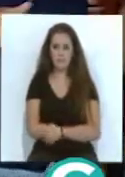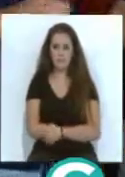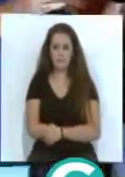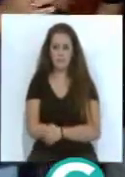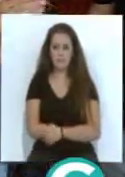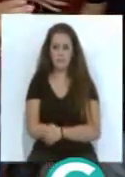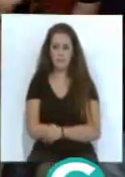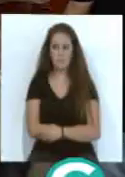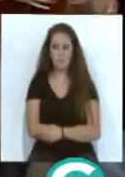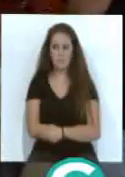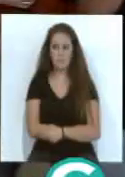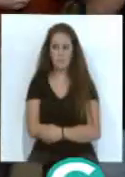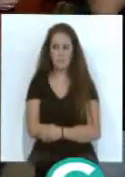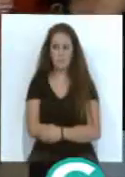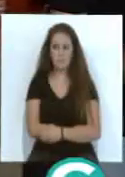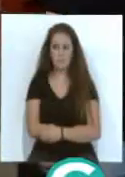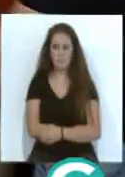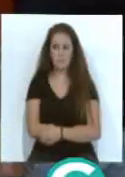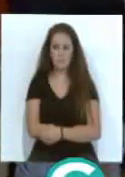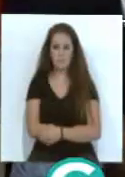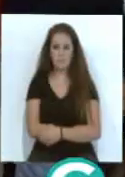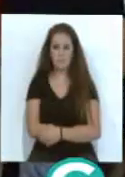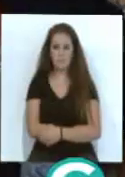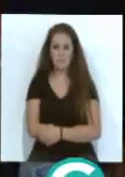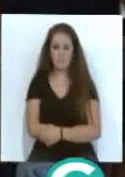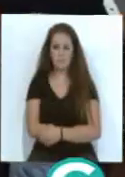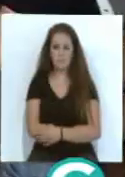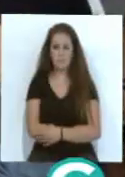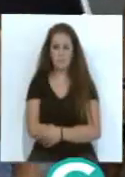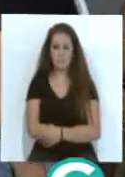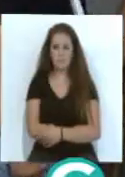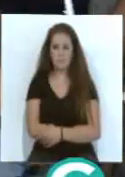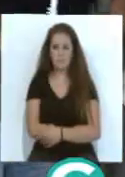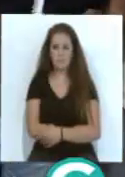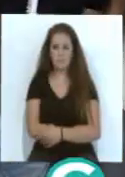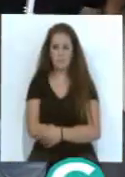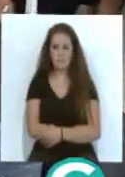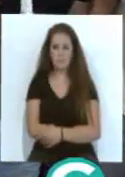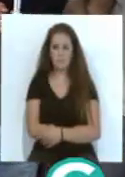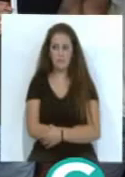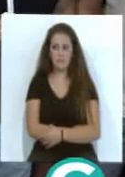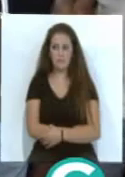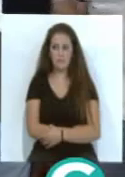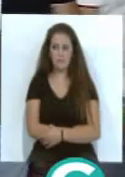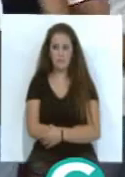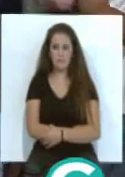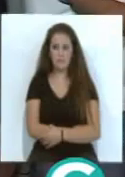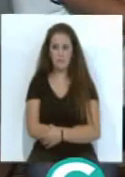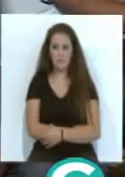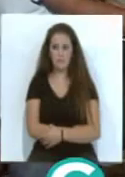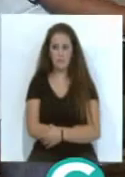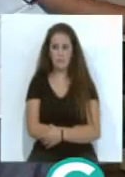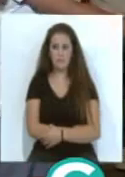mundo! La calle que da la plaza. Plaza linda.